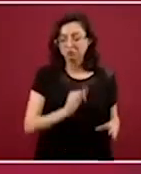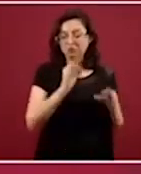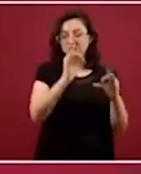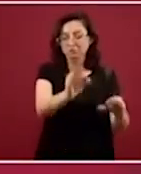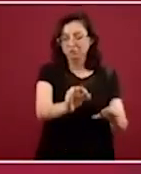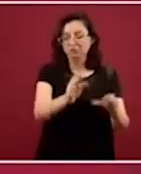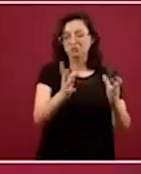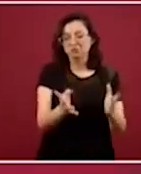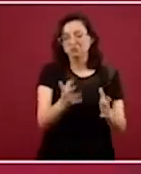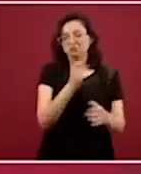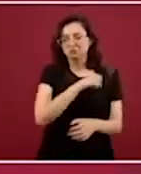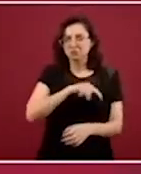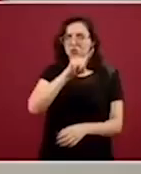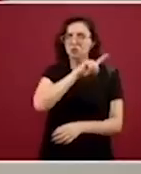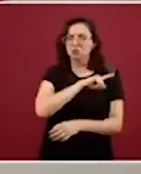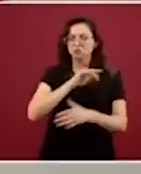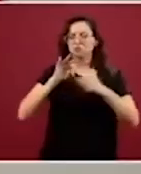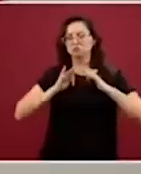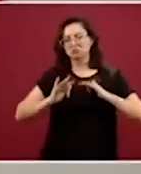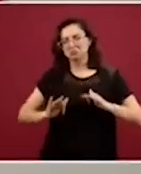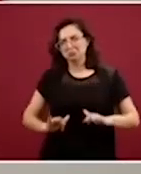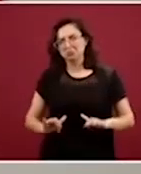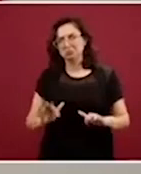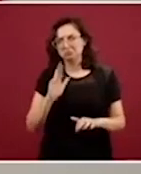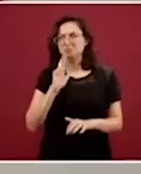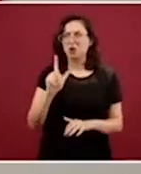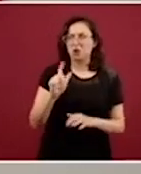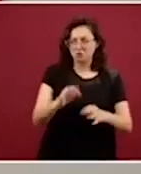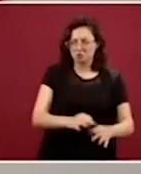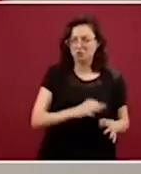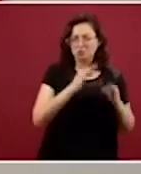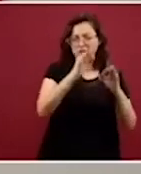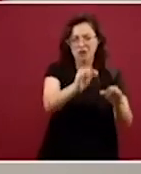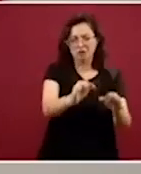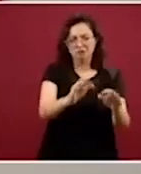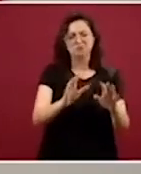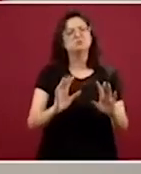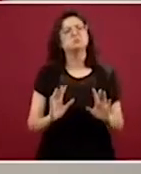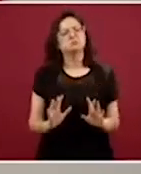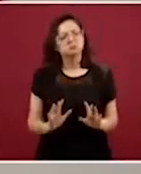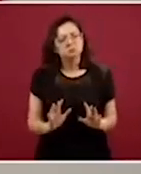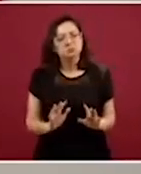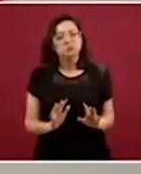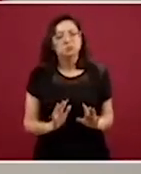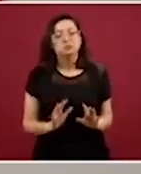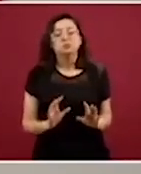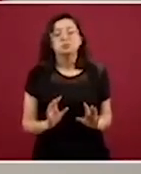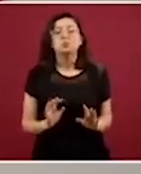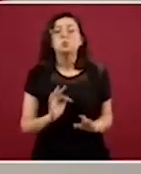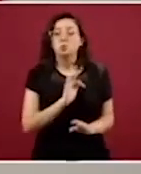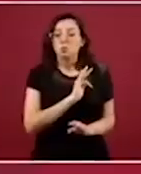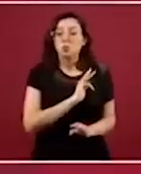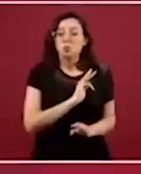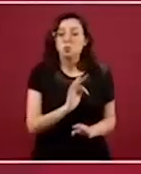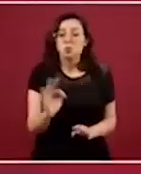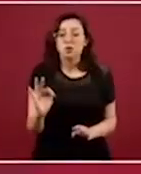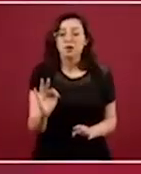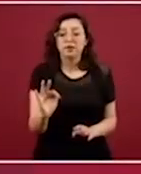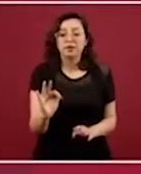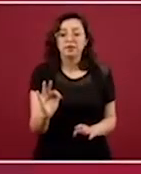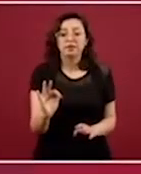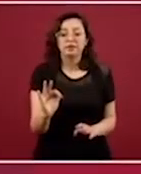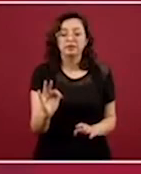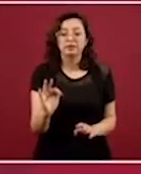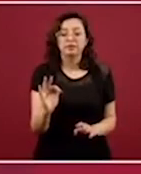las razones ya comentadas. Tener en cuenta que no es la única medida. Entonces, existen varios otros